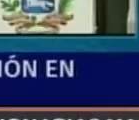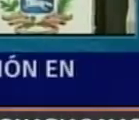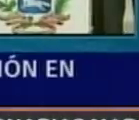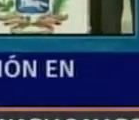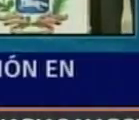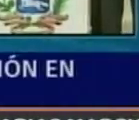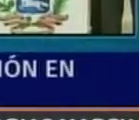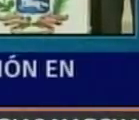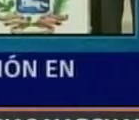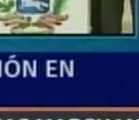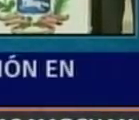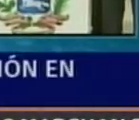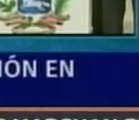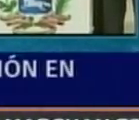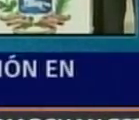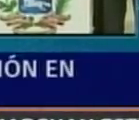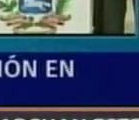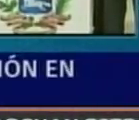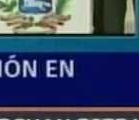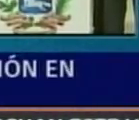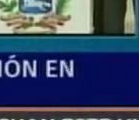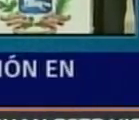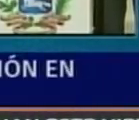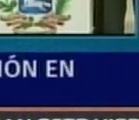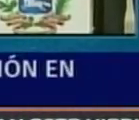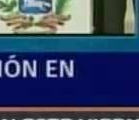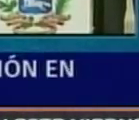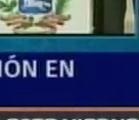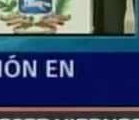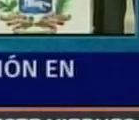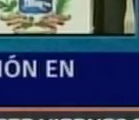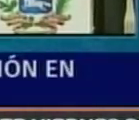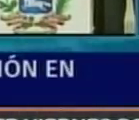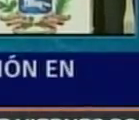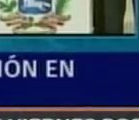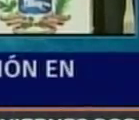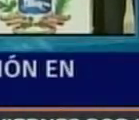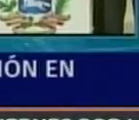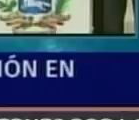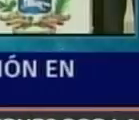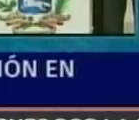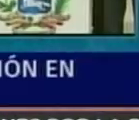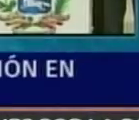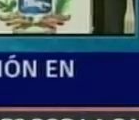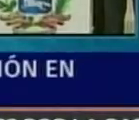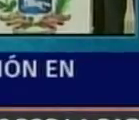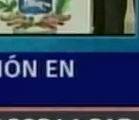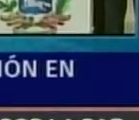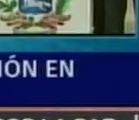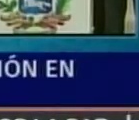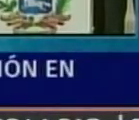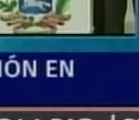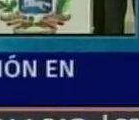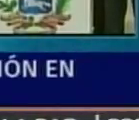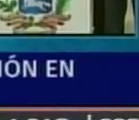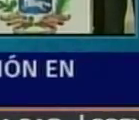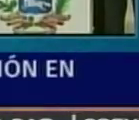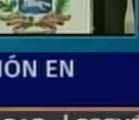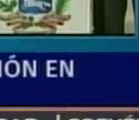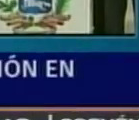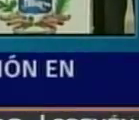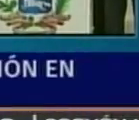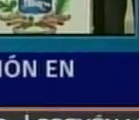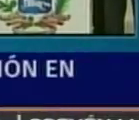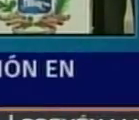adolescentes, lo decía María Cristina, eso es invertir en la esperanza. Y es ello lo que significa